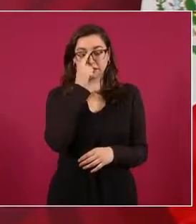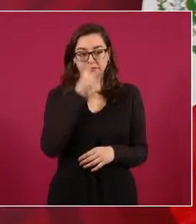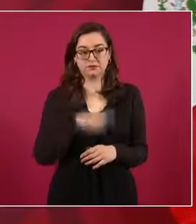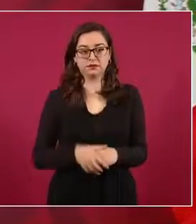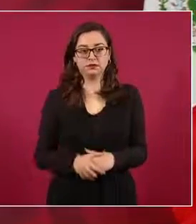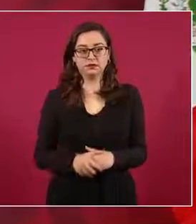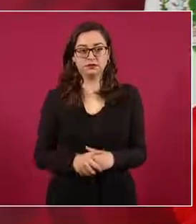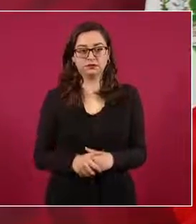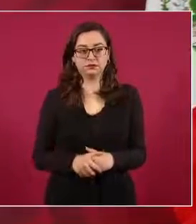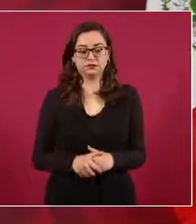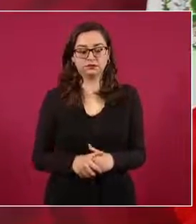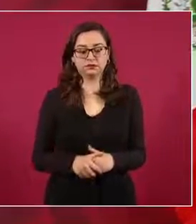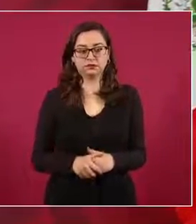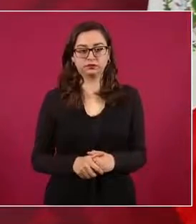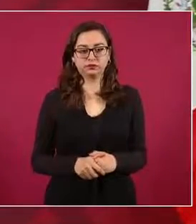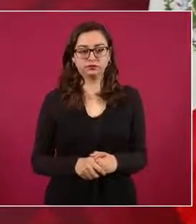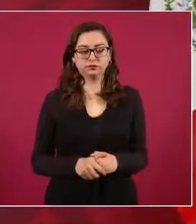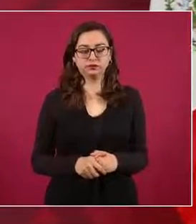mensaje